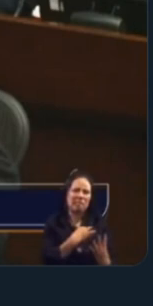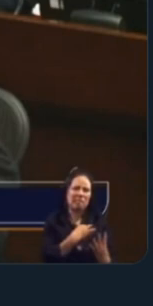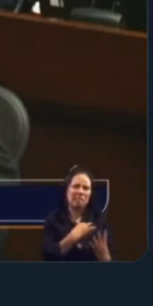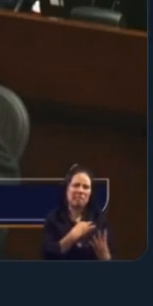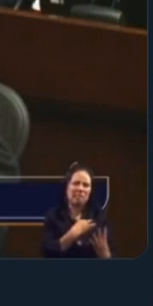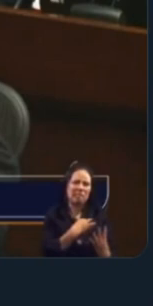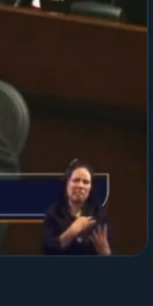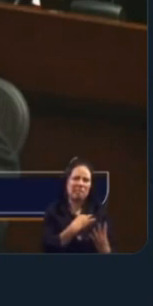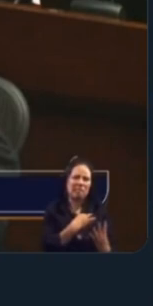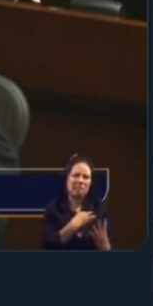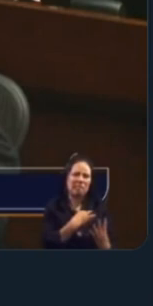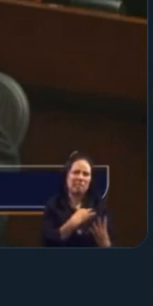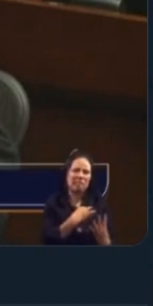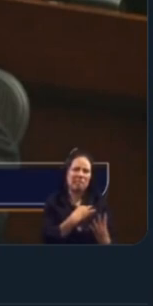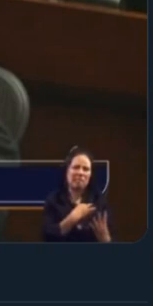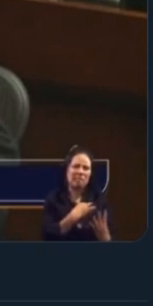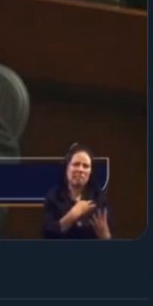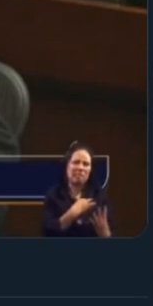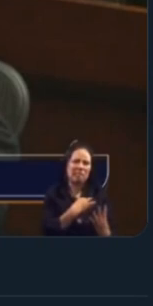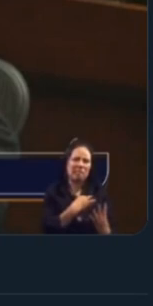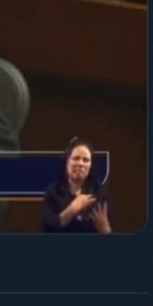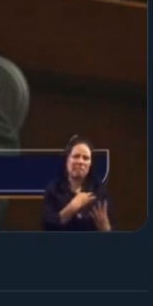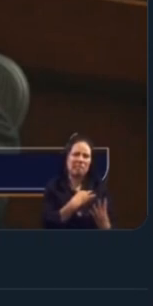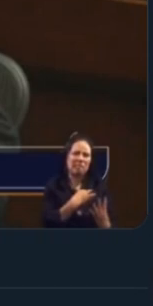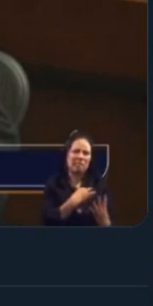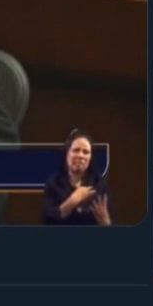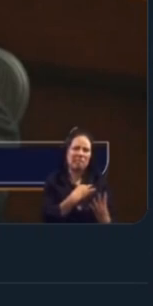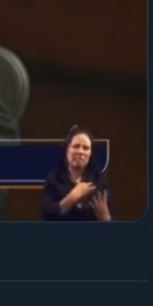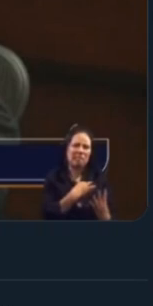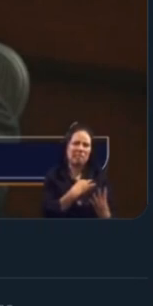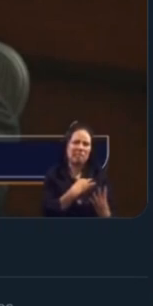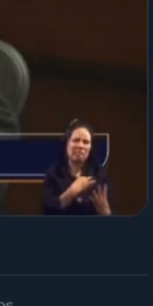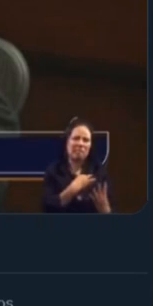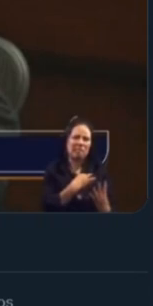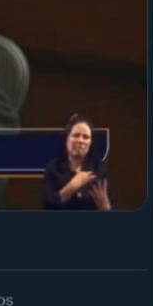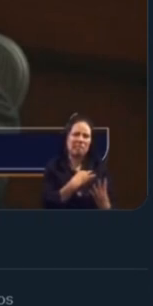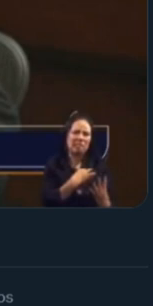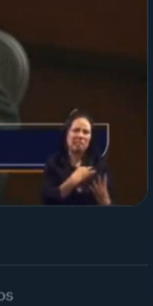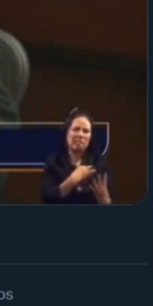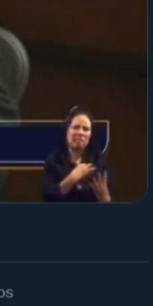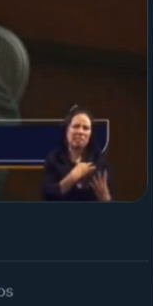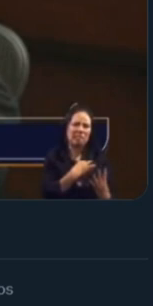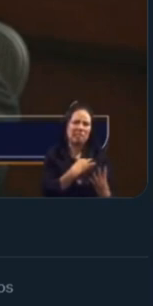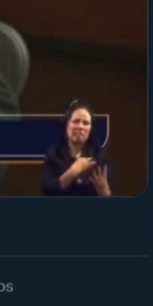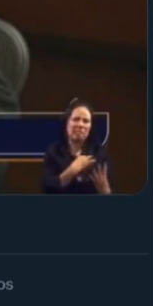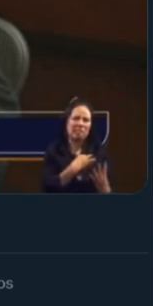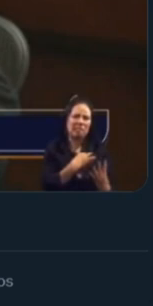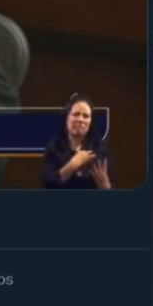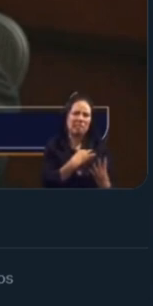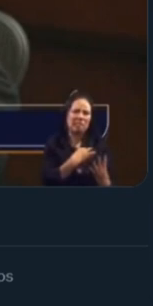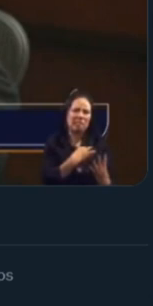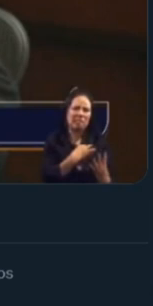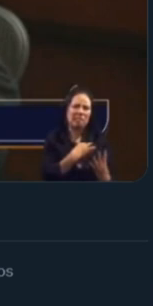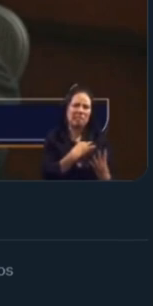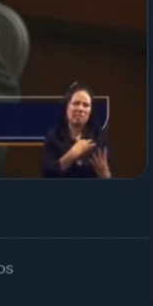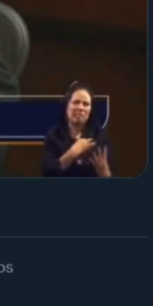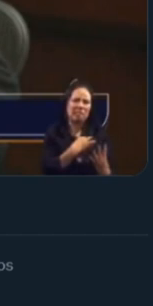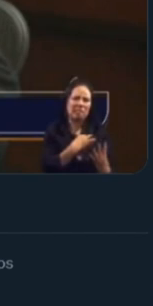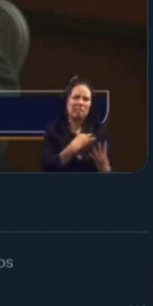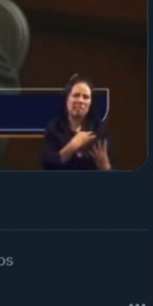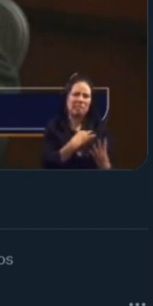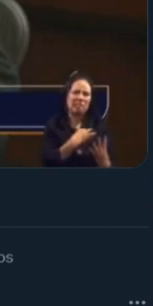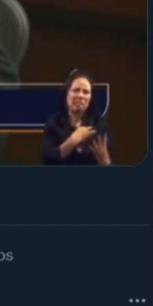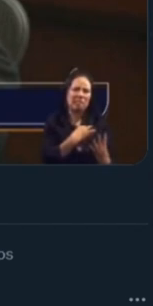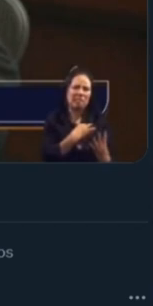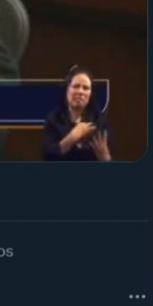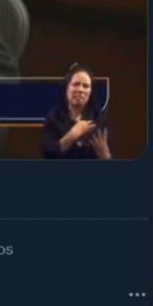sin reivindicar un solo deber el segundo decreto es el decreto que evidentemente es de expropiación Exprés dice el